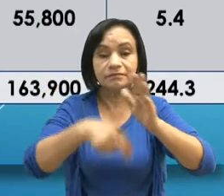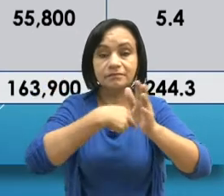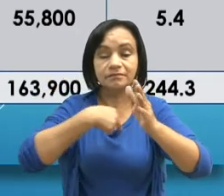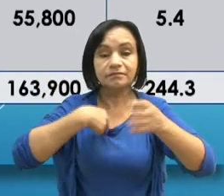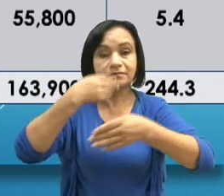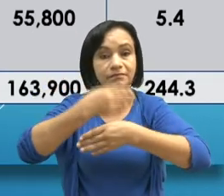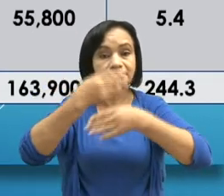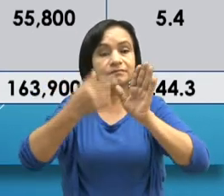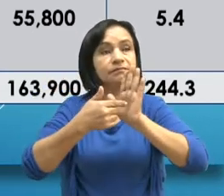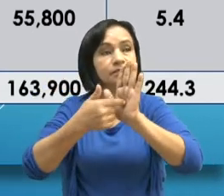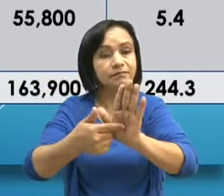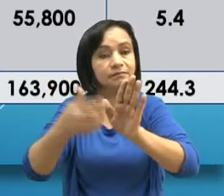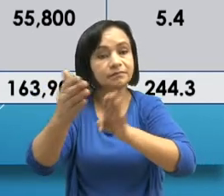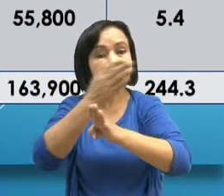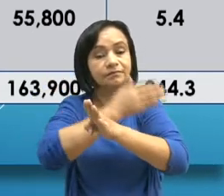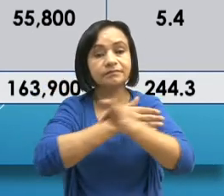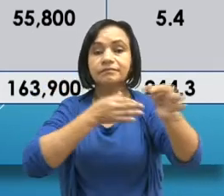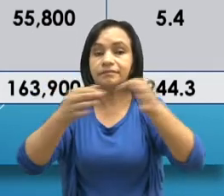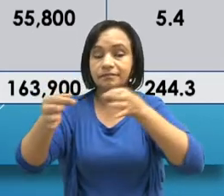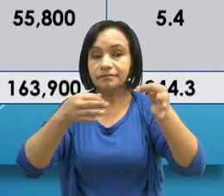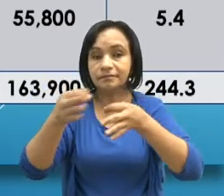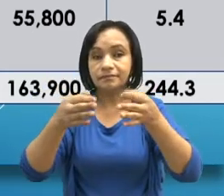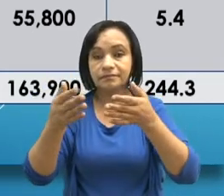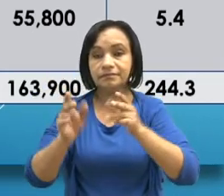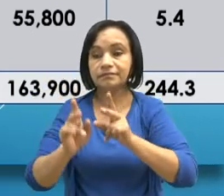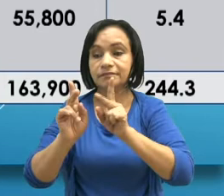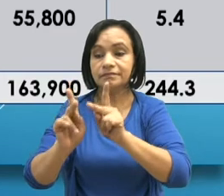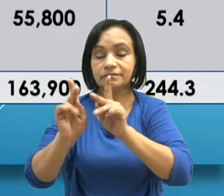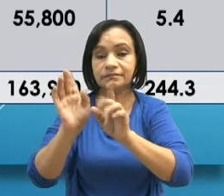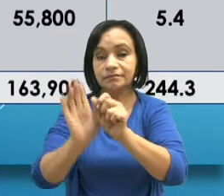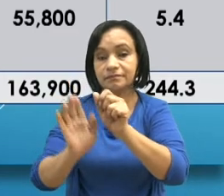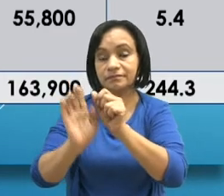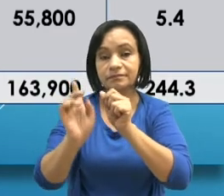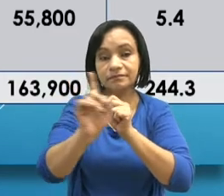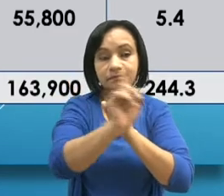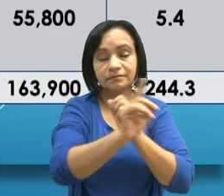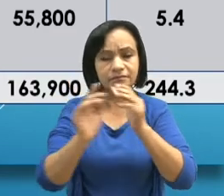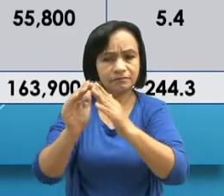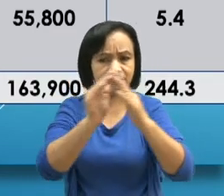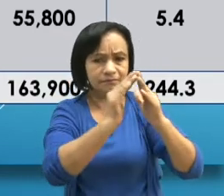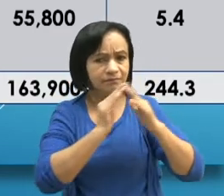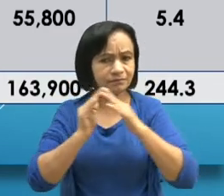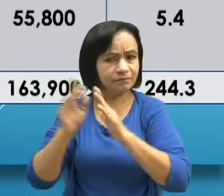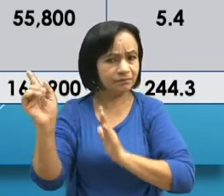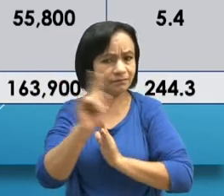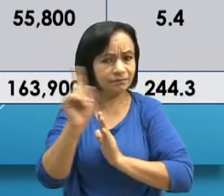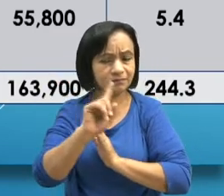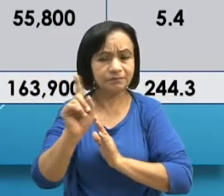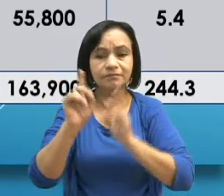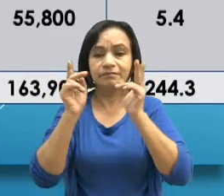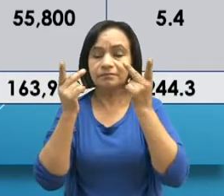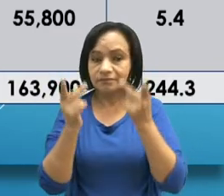que eran los ejemplos que te ponía yo de los pozos individuales, que no es que se interviene en una ciudad completa, pero que sí tienen